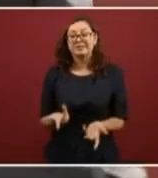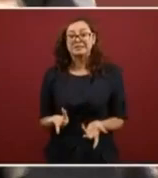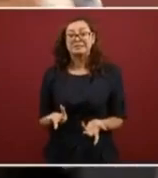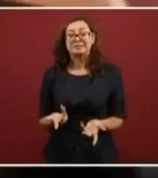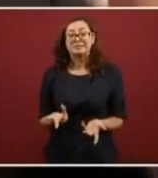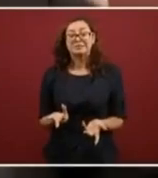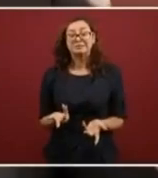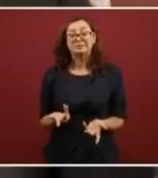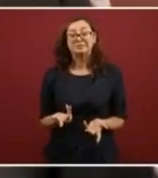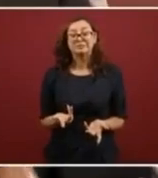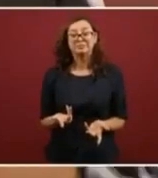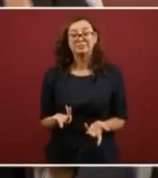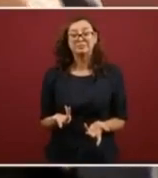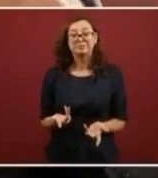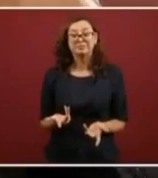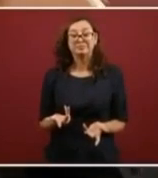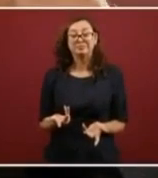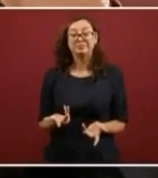y